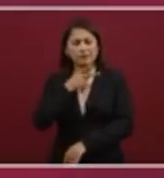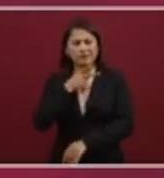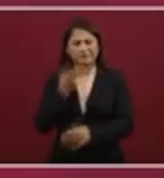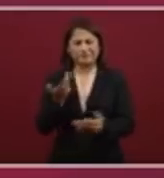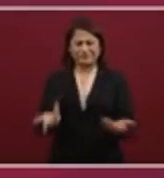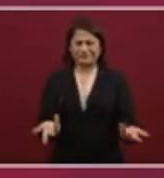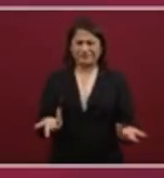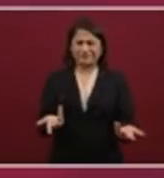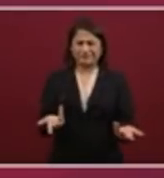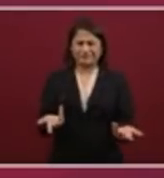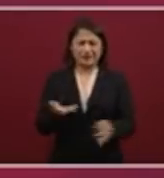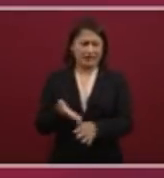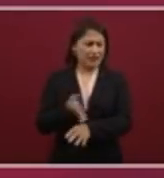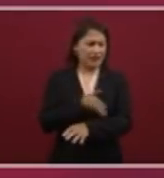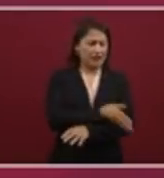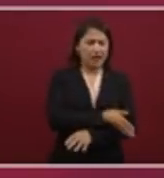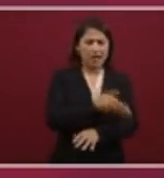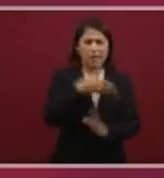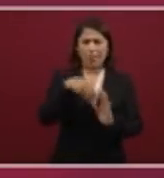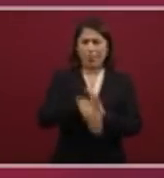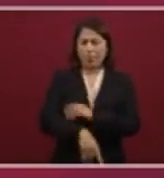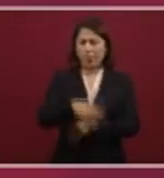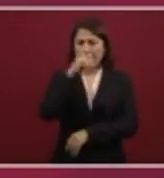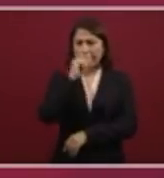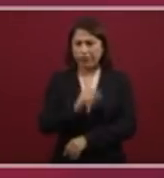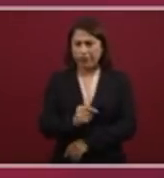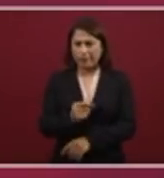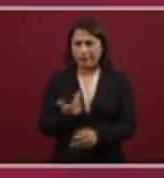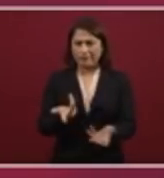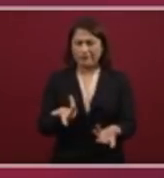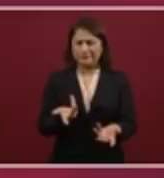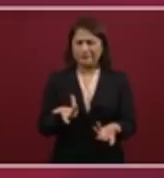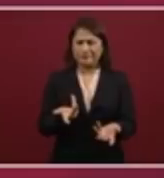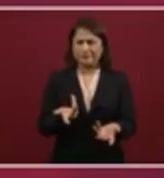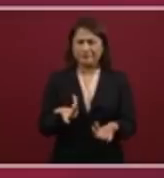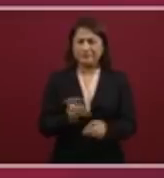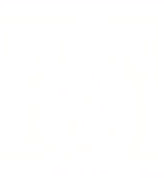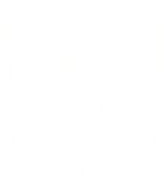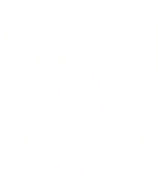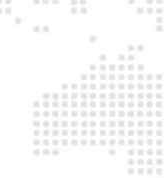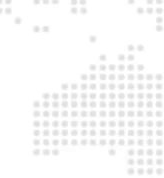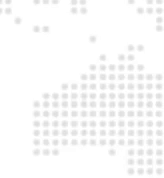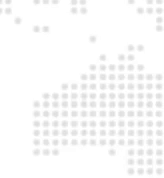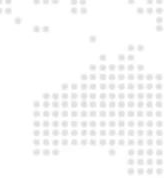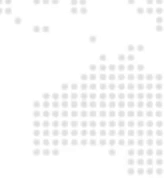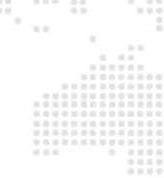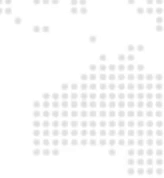fracasó? Con información de Susana Cerezo, Notimex.